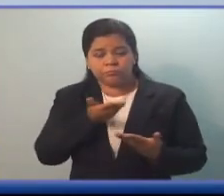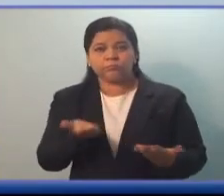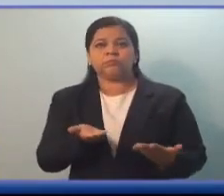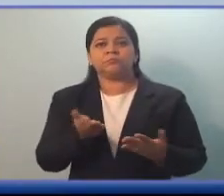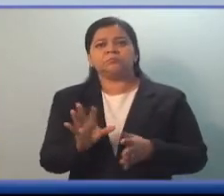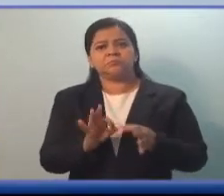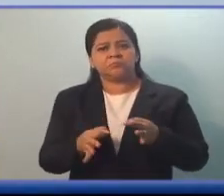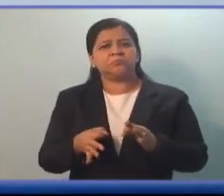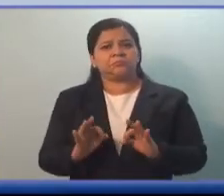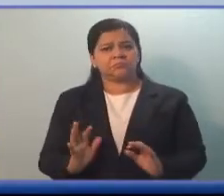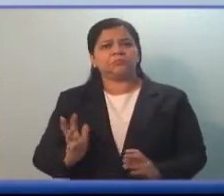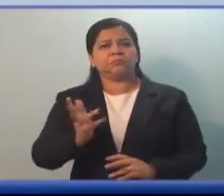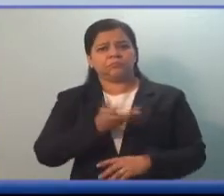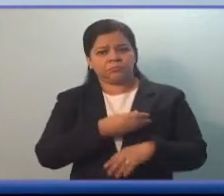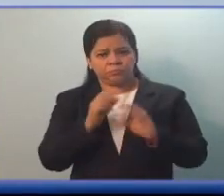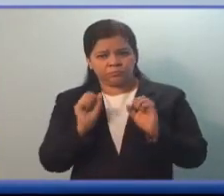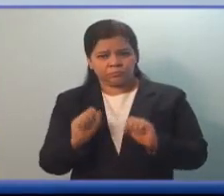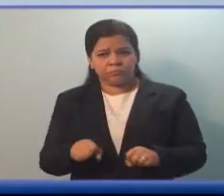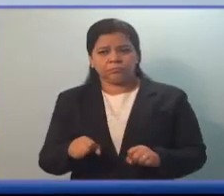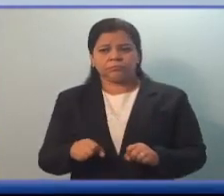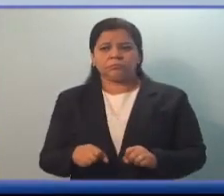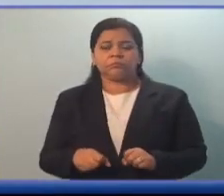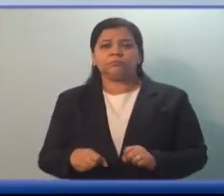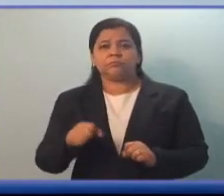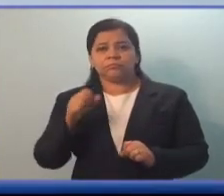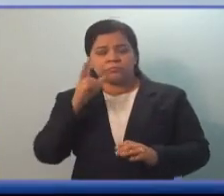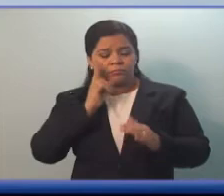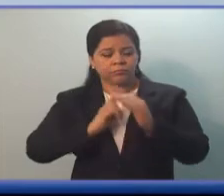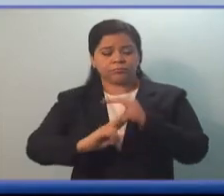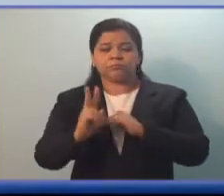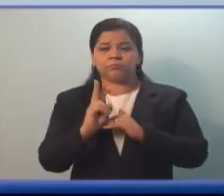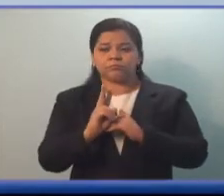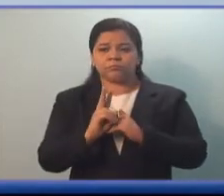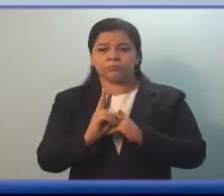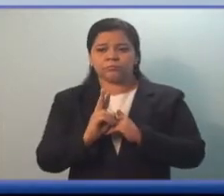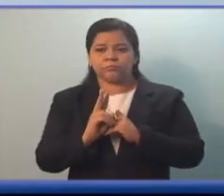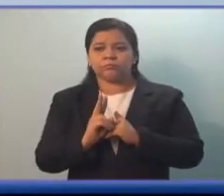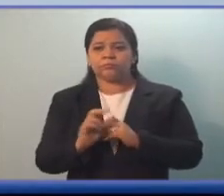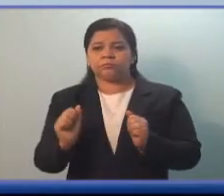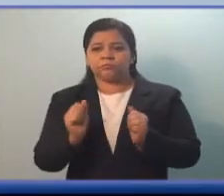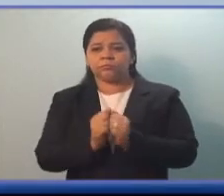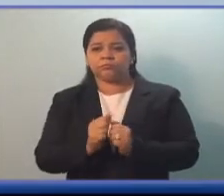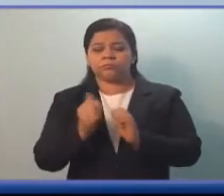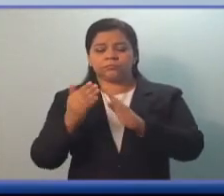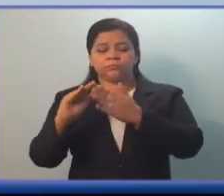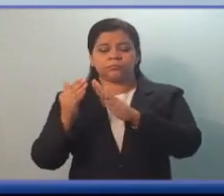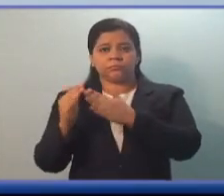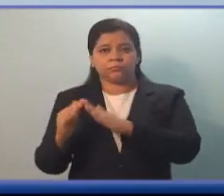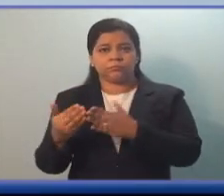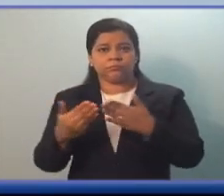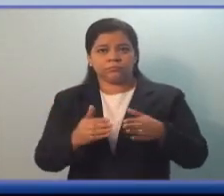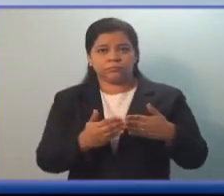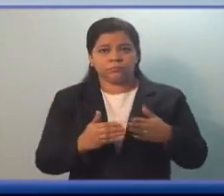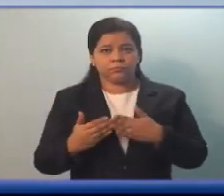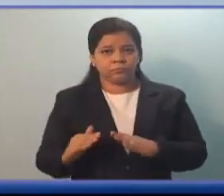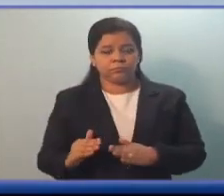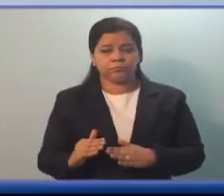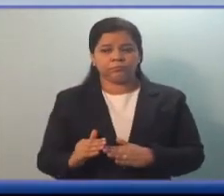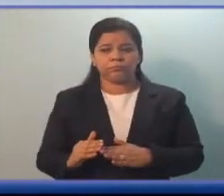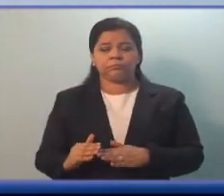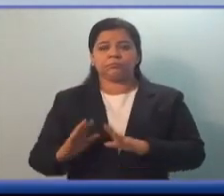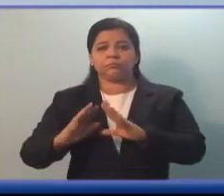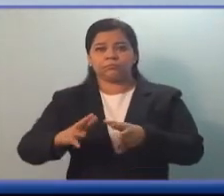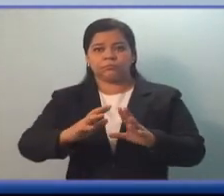alguna manera tener una proyección con las comunidades y con los sectores,